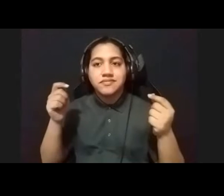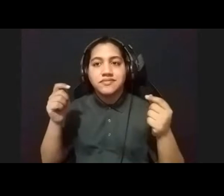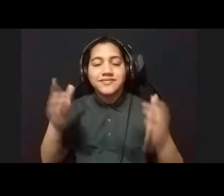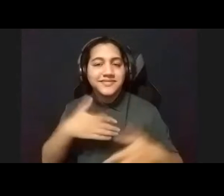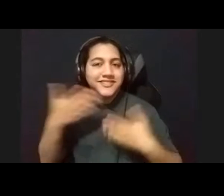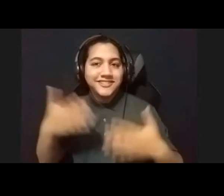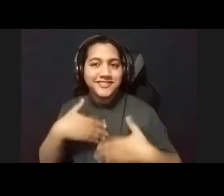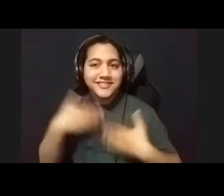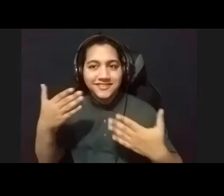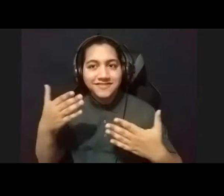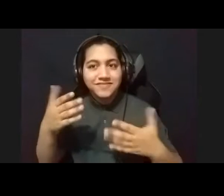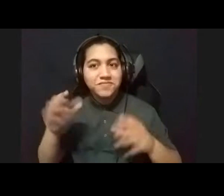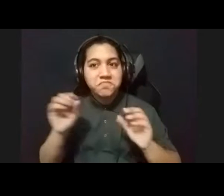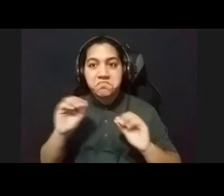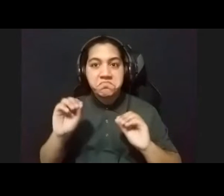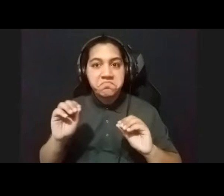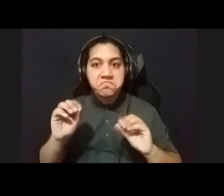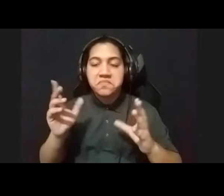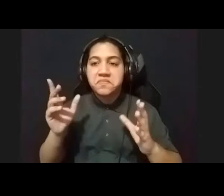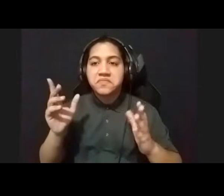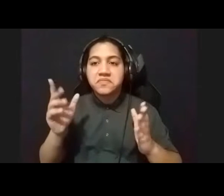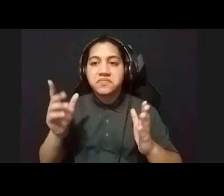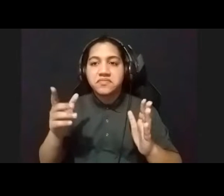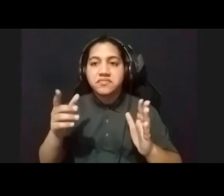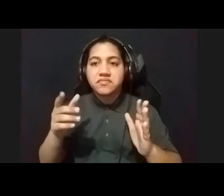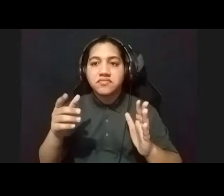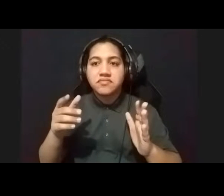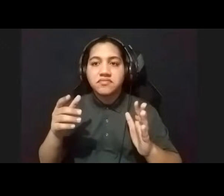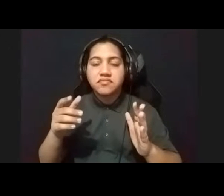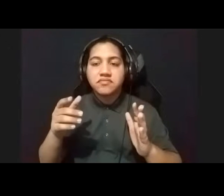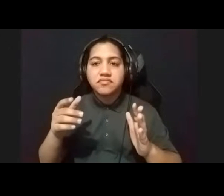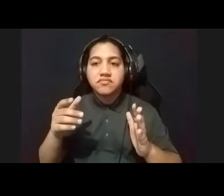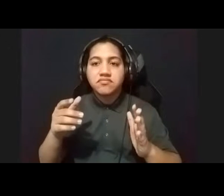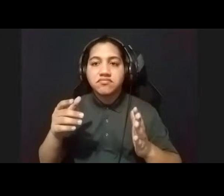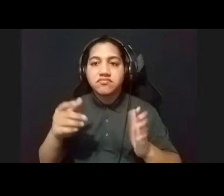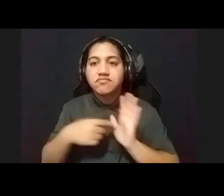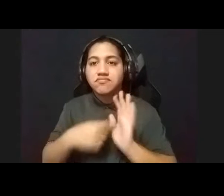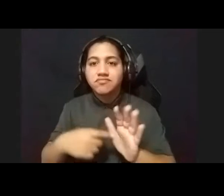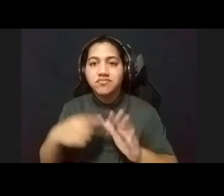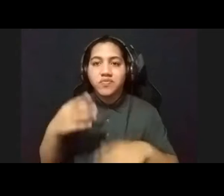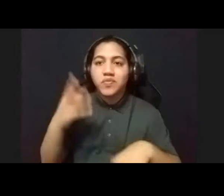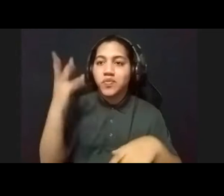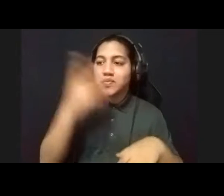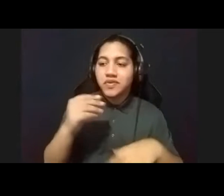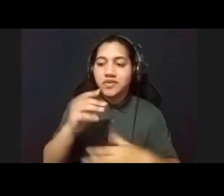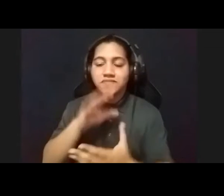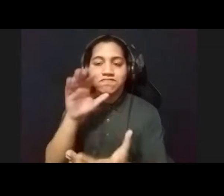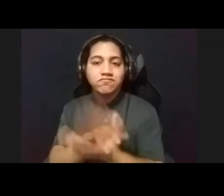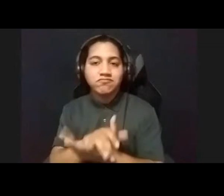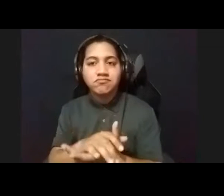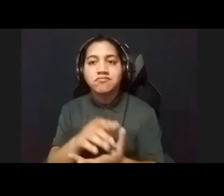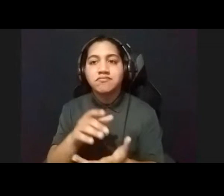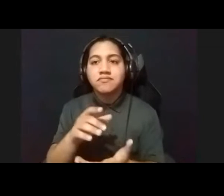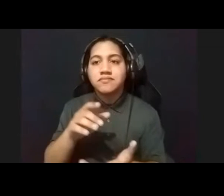alegría, donde en ningún momento nos están planteando tú tienes que estar bonita para casarte, tú tienes